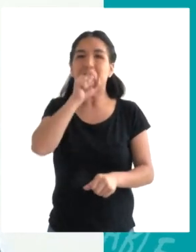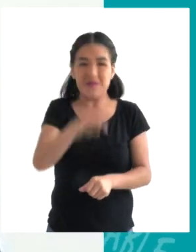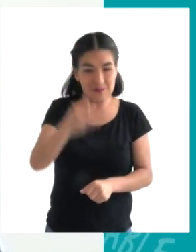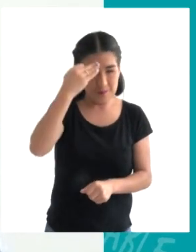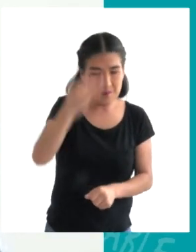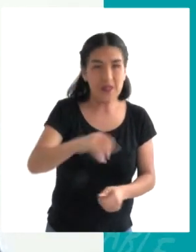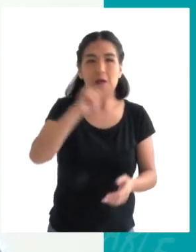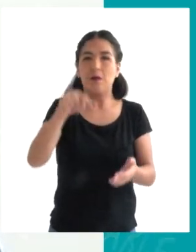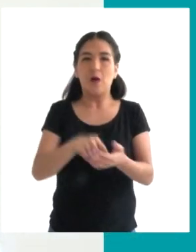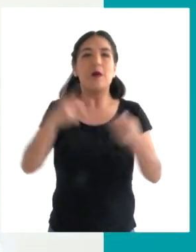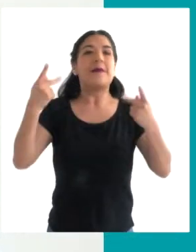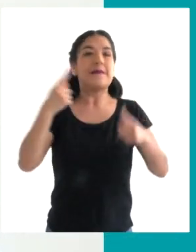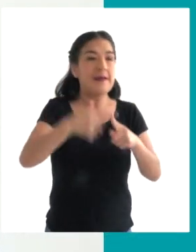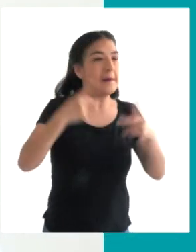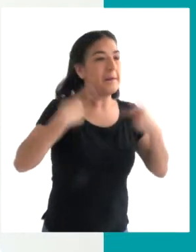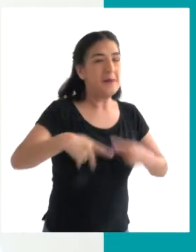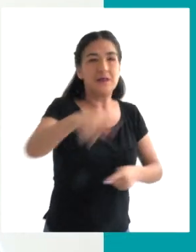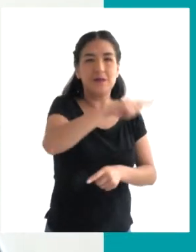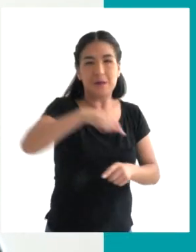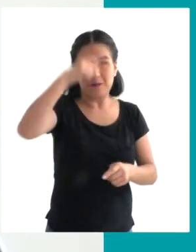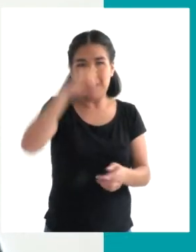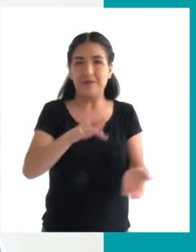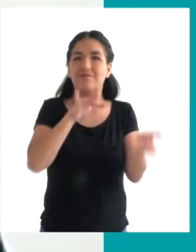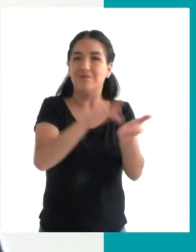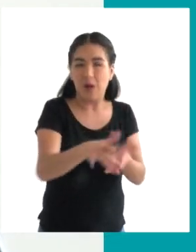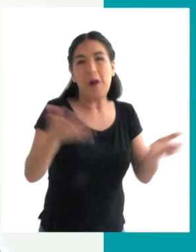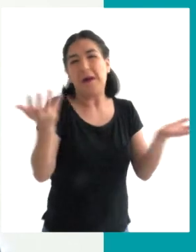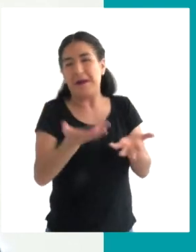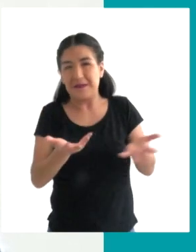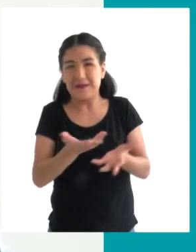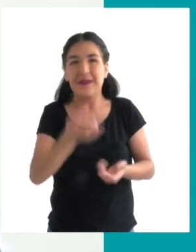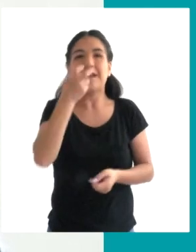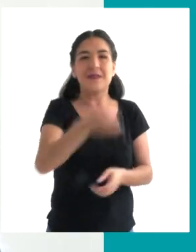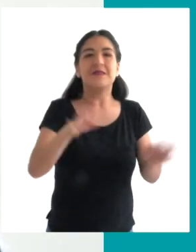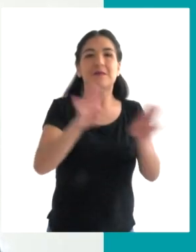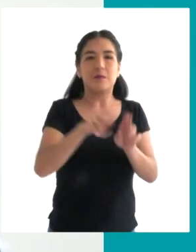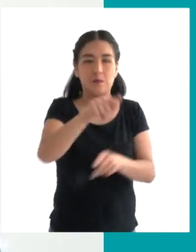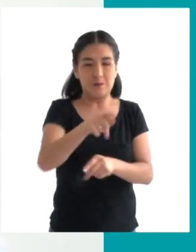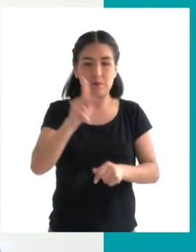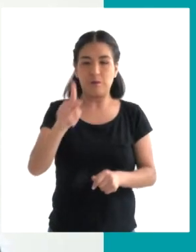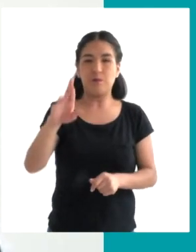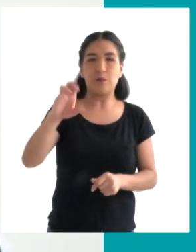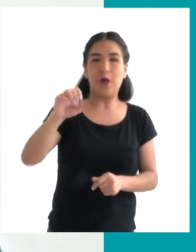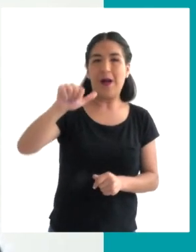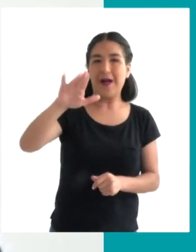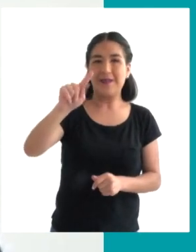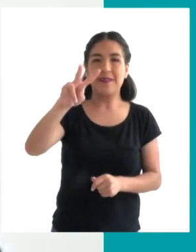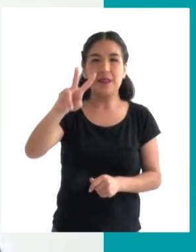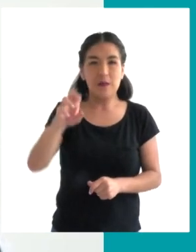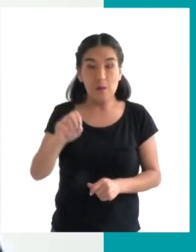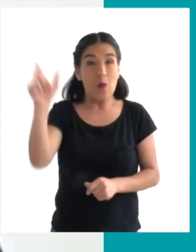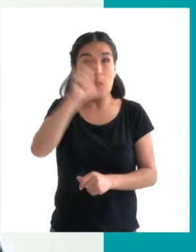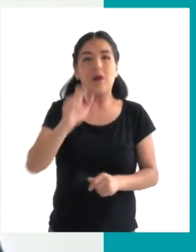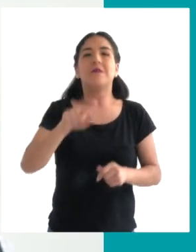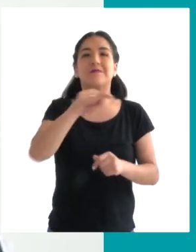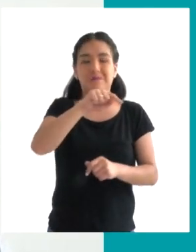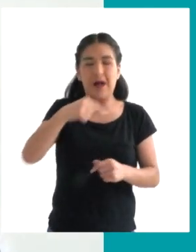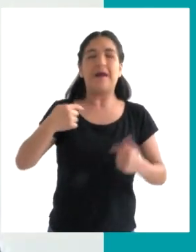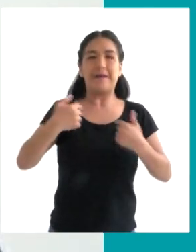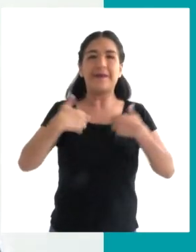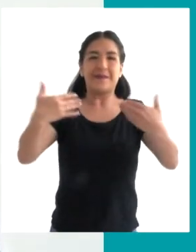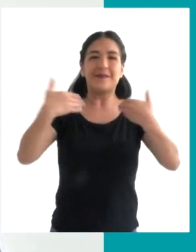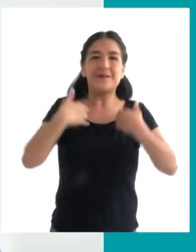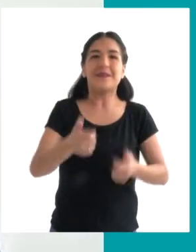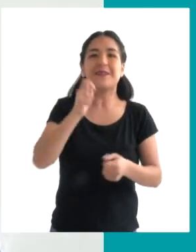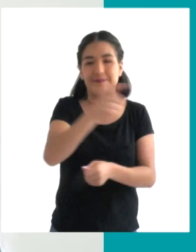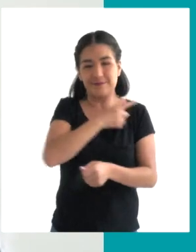lugar y con la gente que quieres hacer. Es decir, tú te vuelves proactivo cuando comprendes que la situación y las